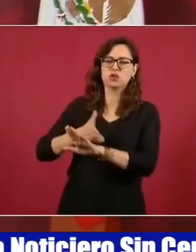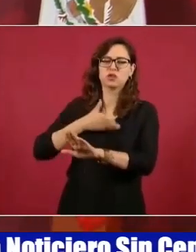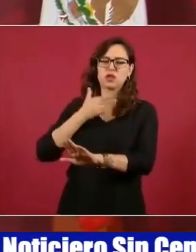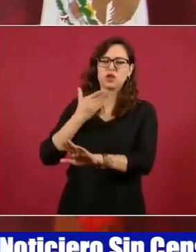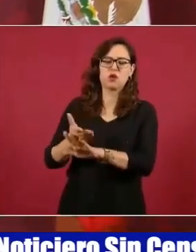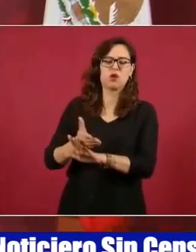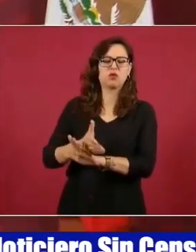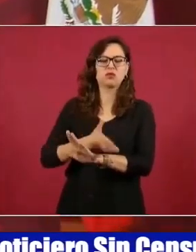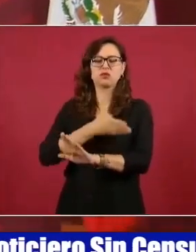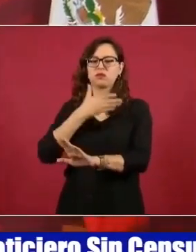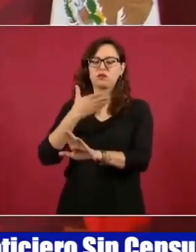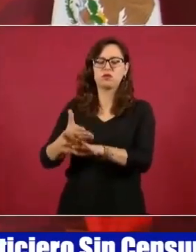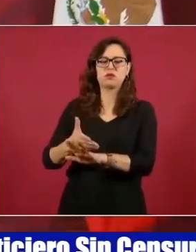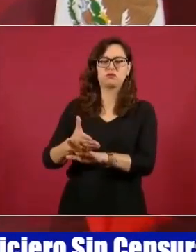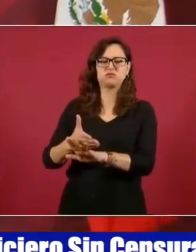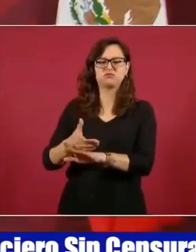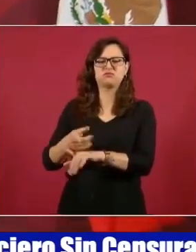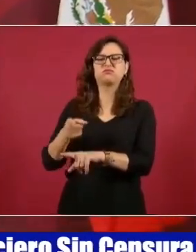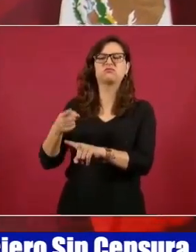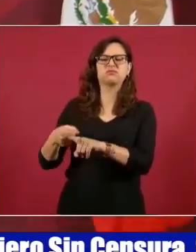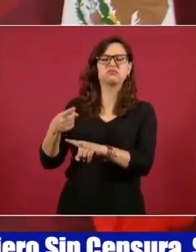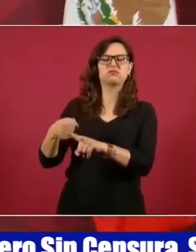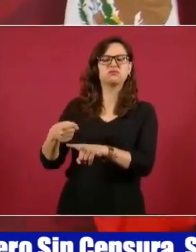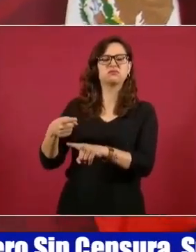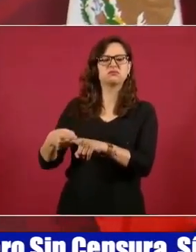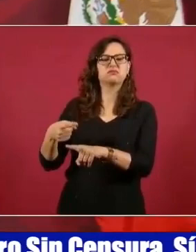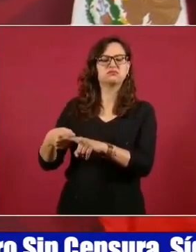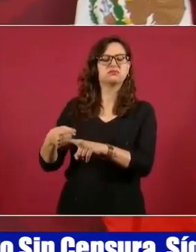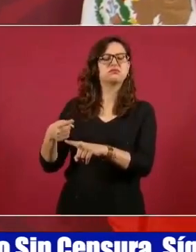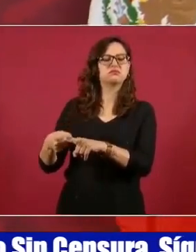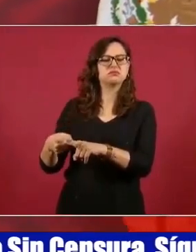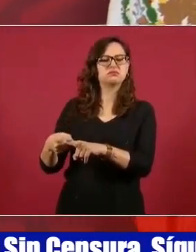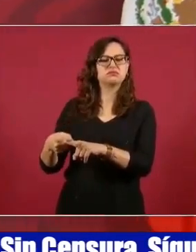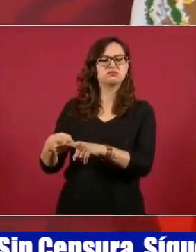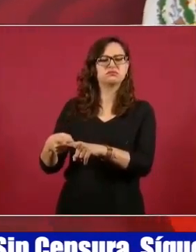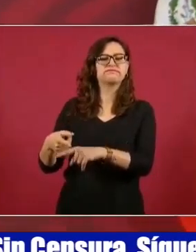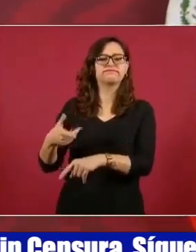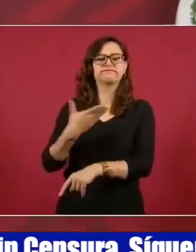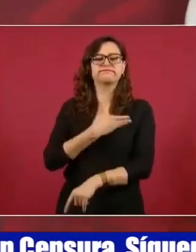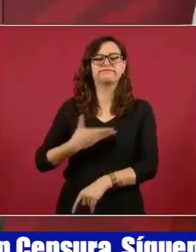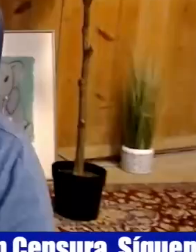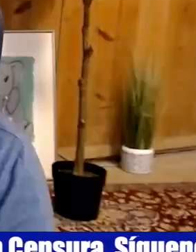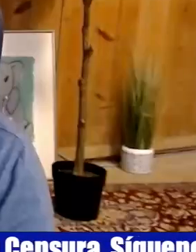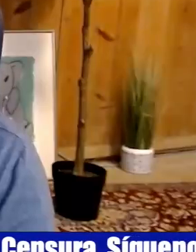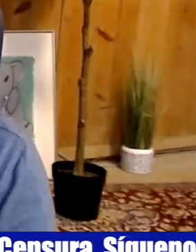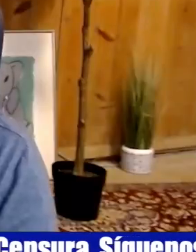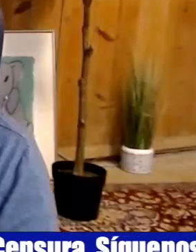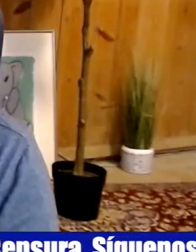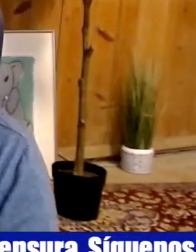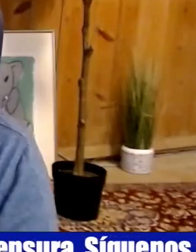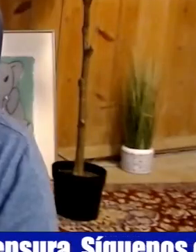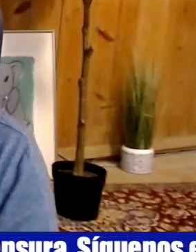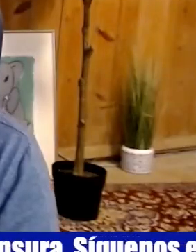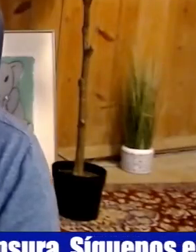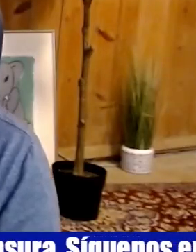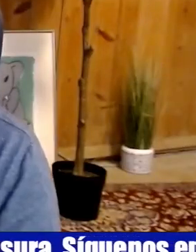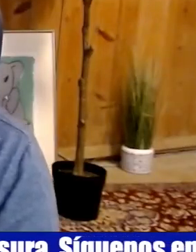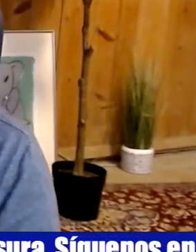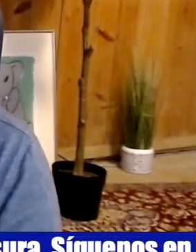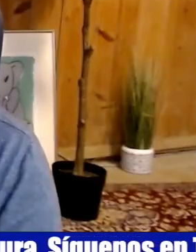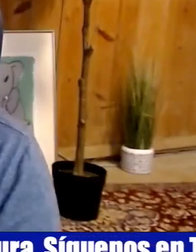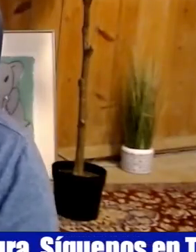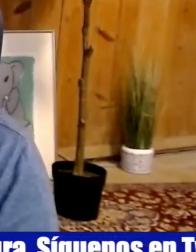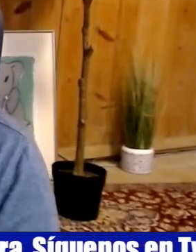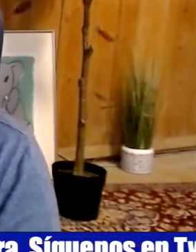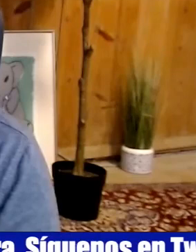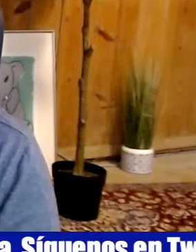han establecido una serie de campañas para afectar a este tipo de personalidades históricas como la de Paco Ignacio Taibo II, y que le han